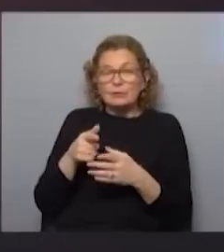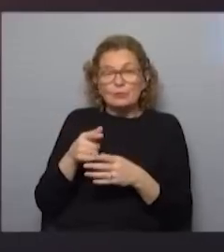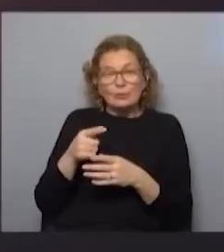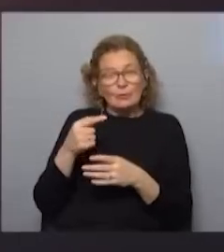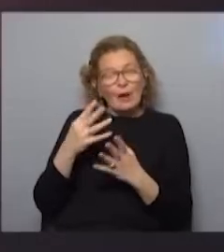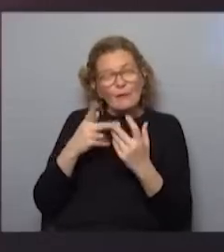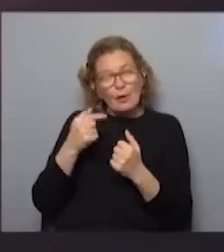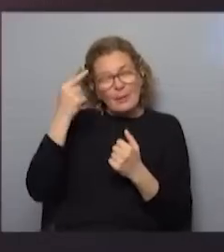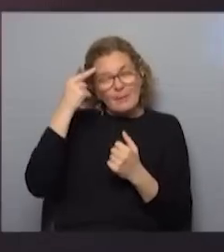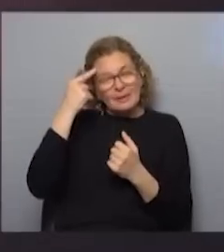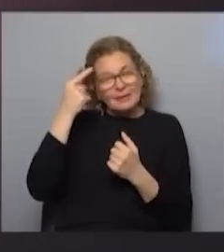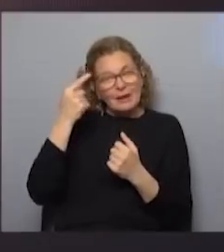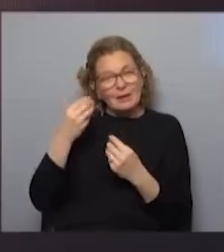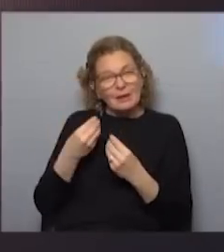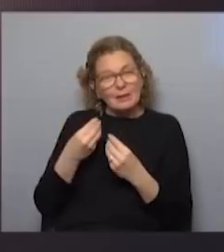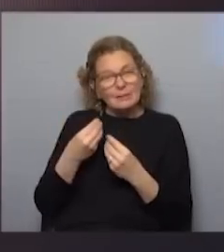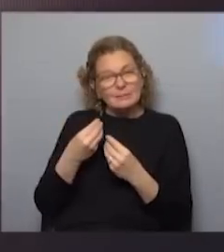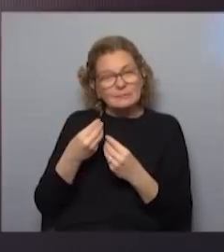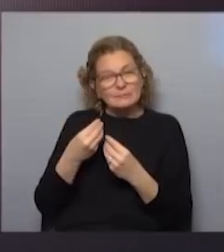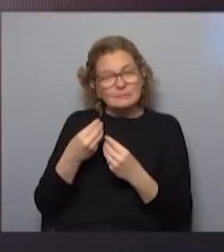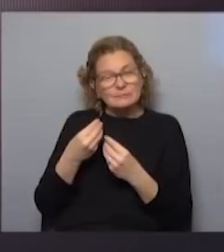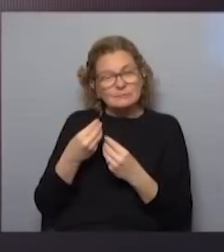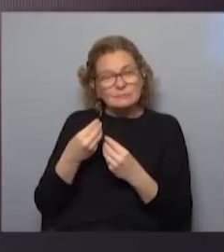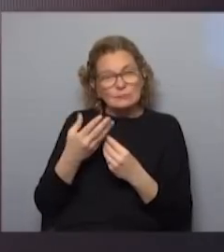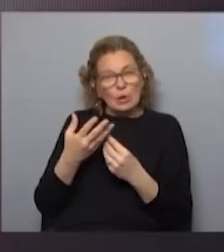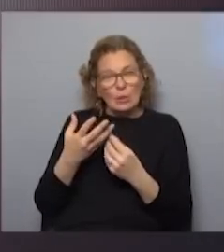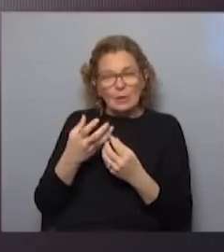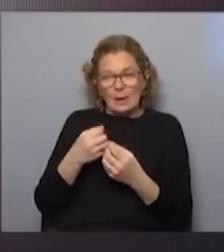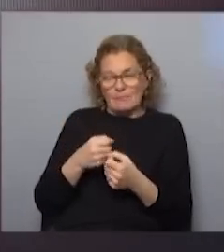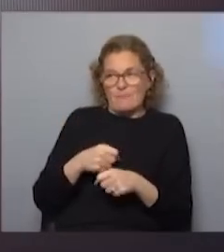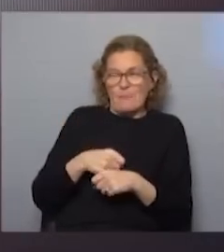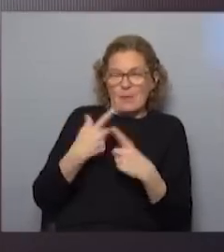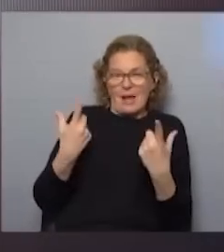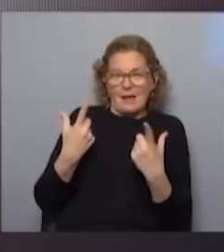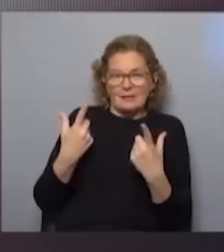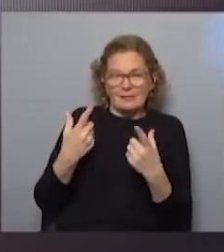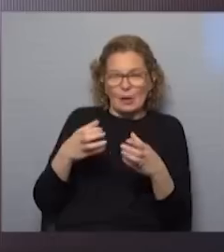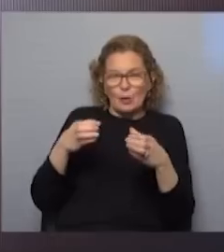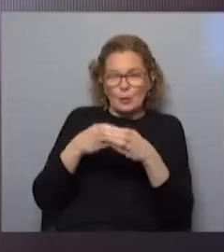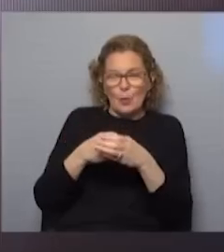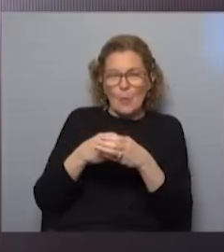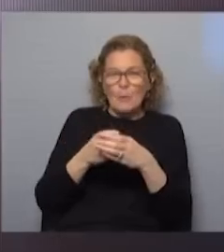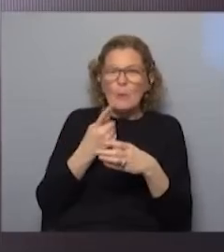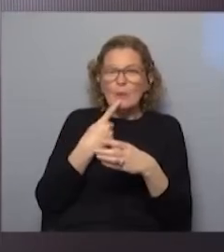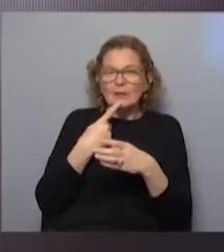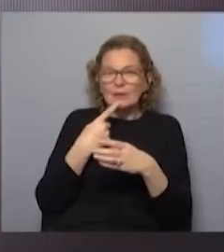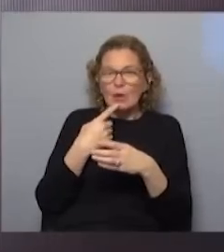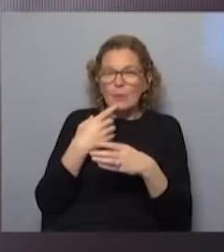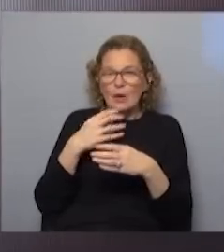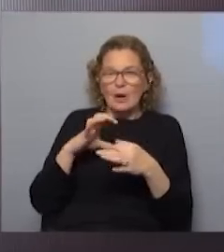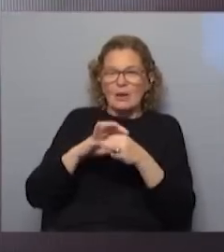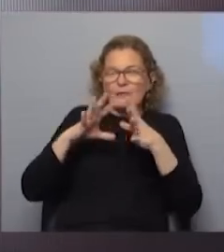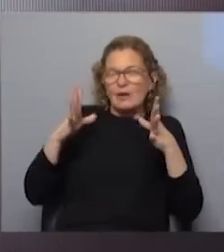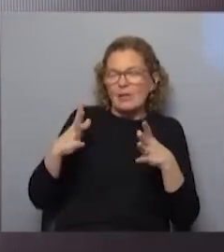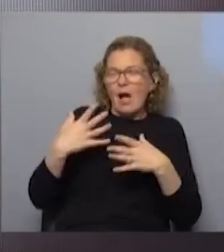tengo un Matiz en cuanto a qué tanto era un furor de nuestra propia clase política por defender la libertad